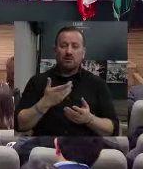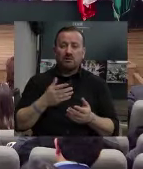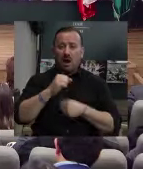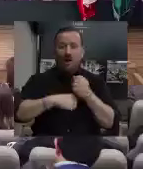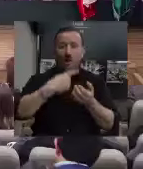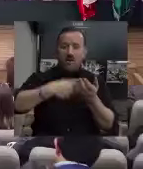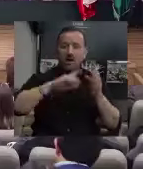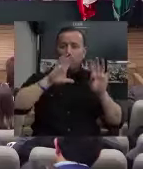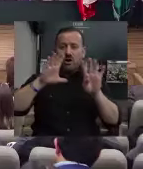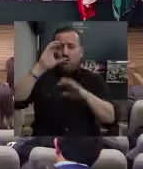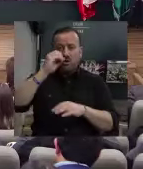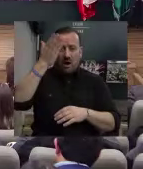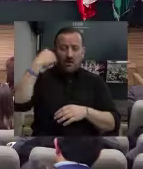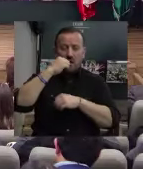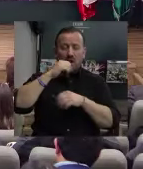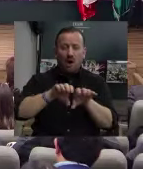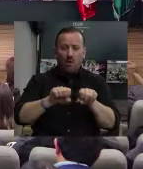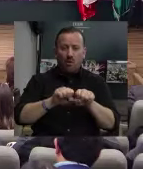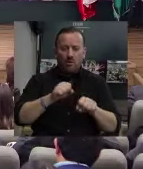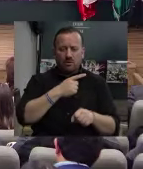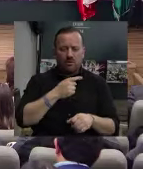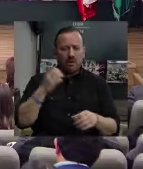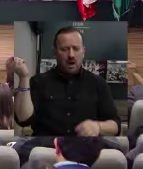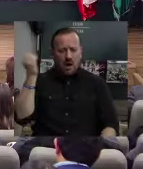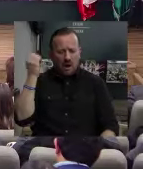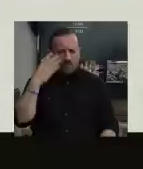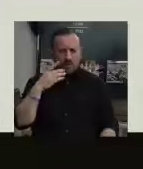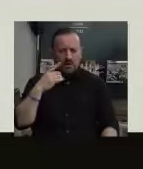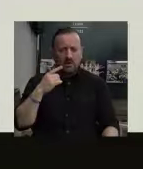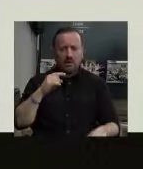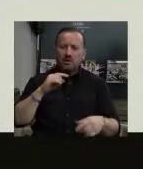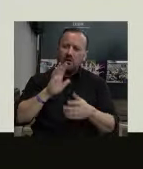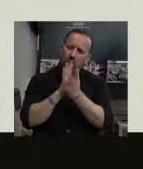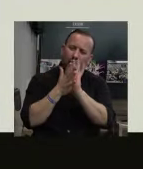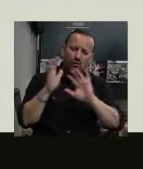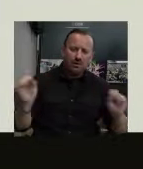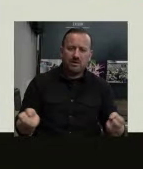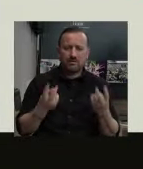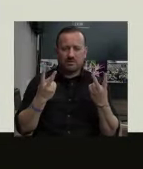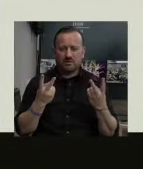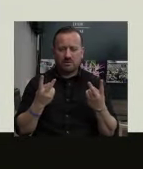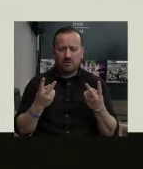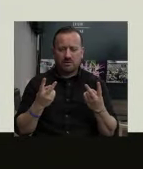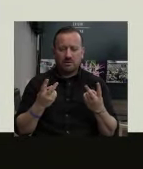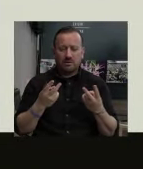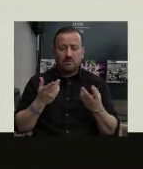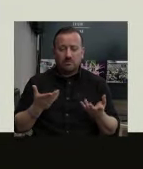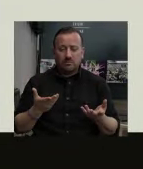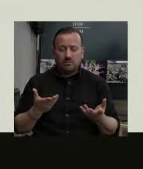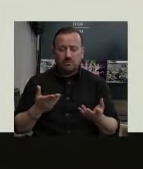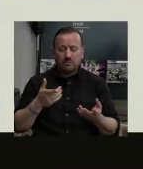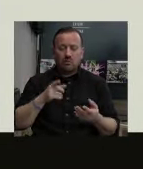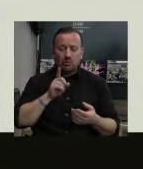1990 del acuerdo de John tien se aprende en durante y para toda la vida pues